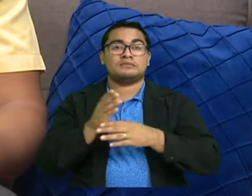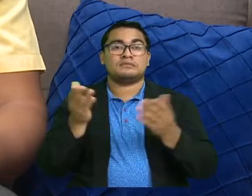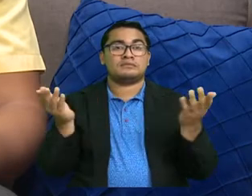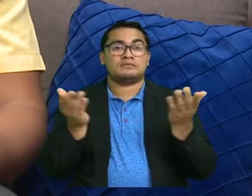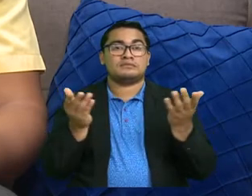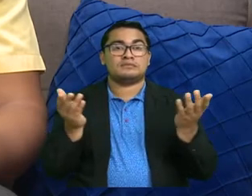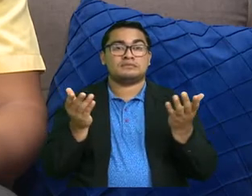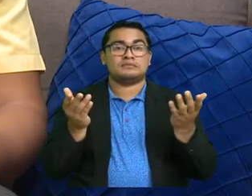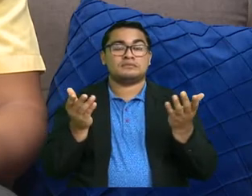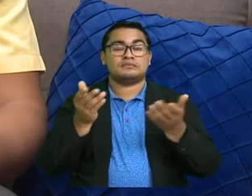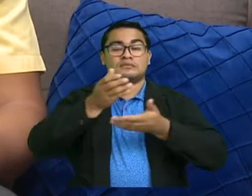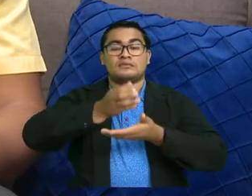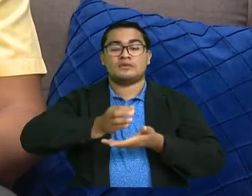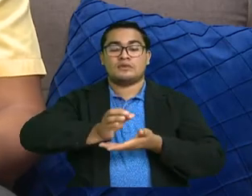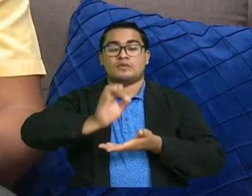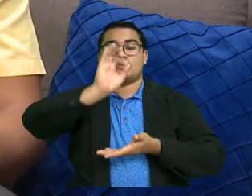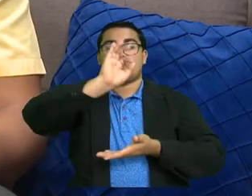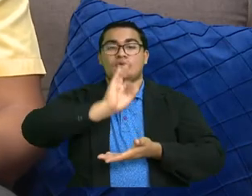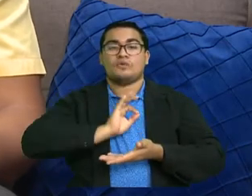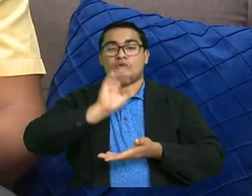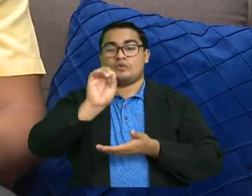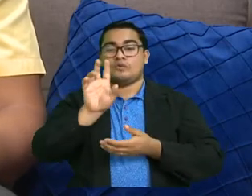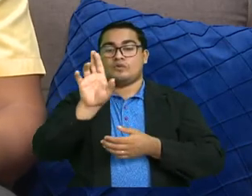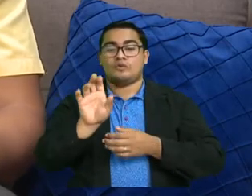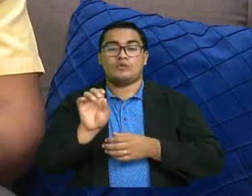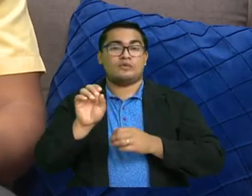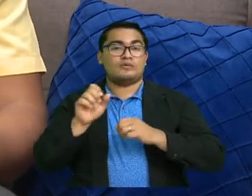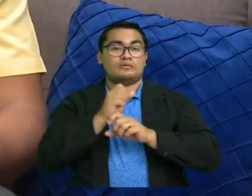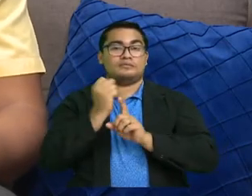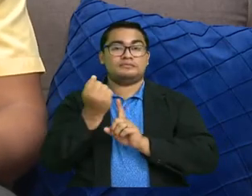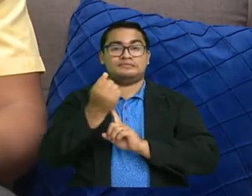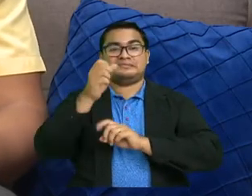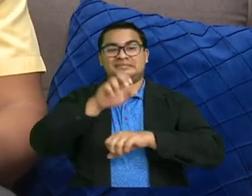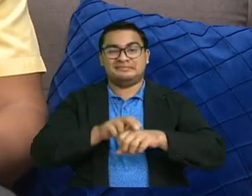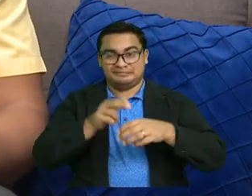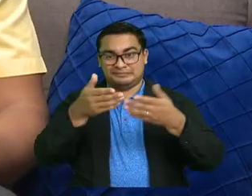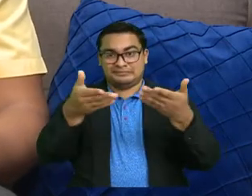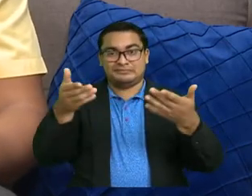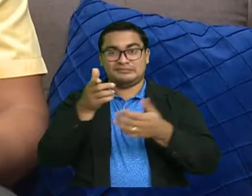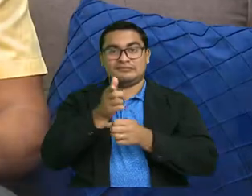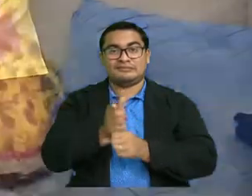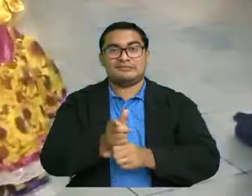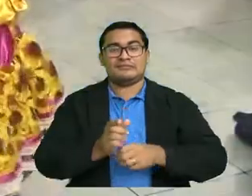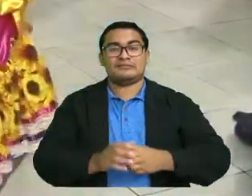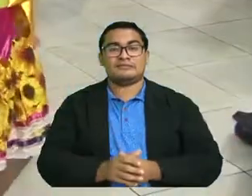los condecorados con la medalla en oro de la Asamblea Nacional. Adelante, por favor, con la nota informativa.